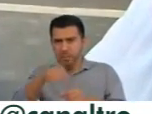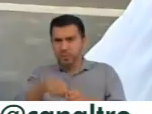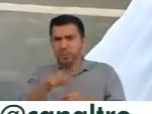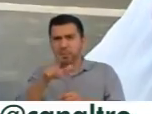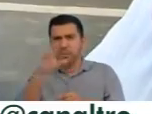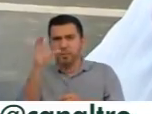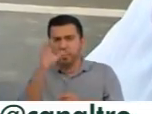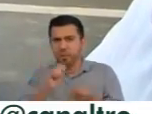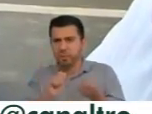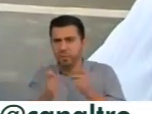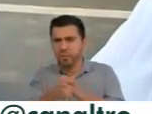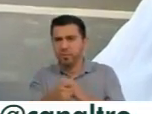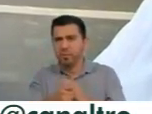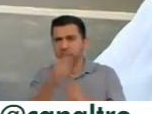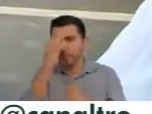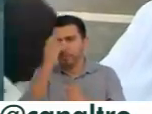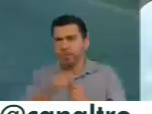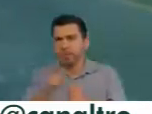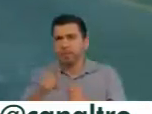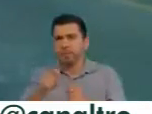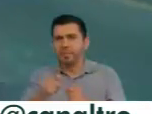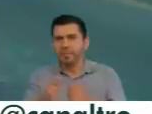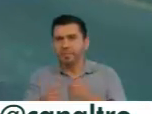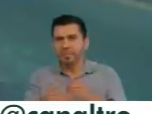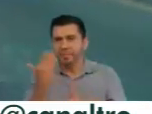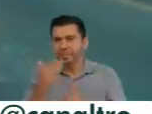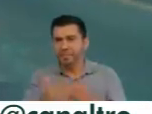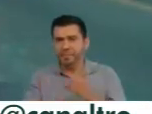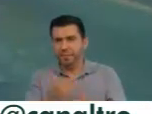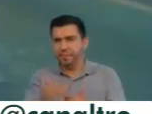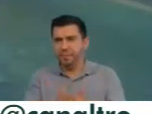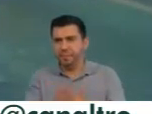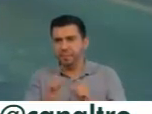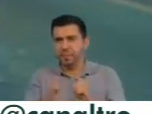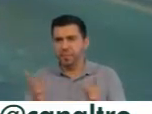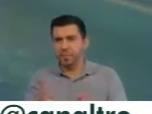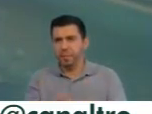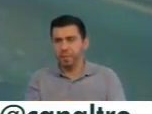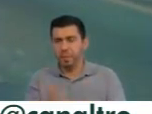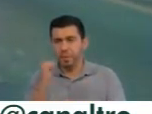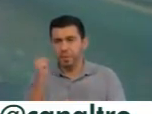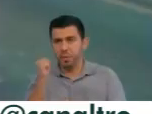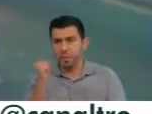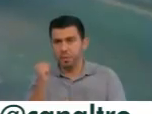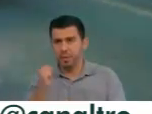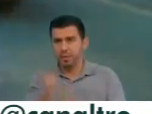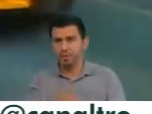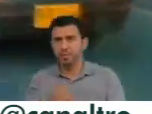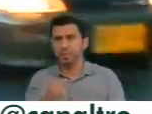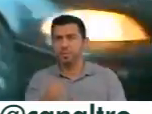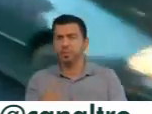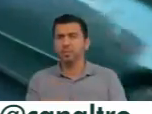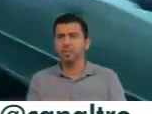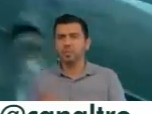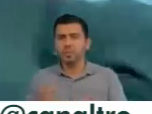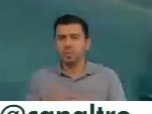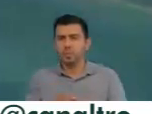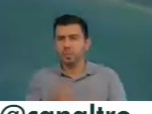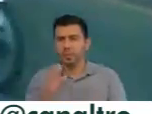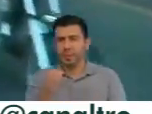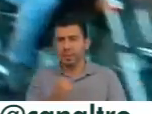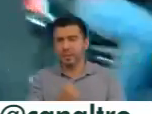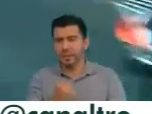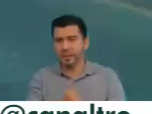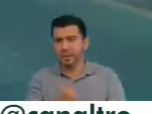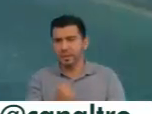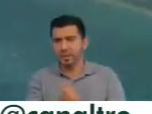proceso el que debemos iniciar diferente. Movimiento sindical y por supuesto la Central Unitaria de Trabajadores es una de las más